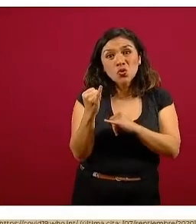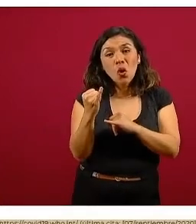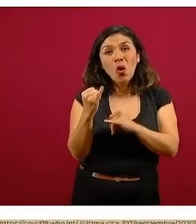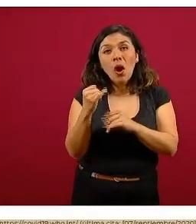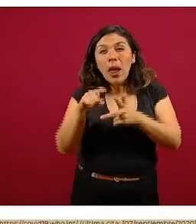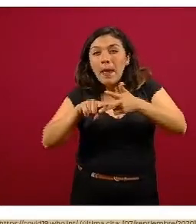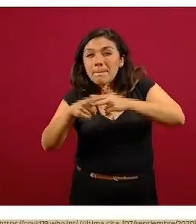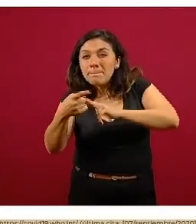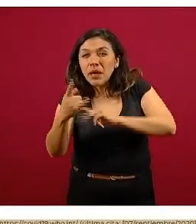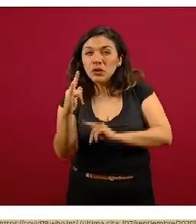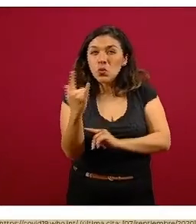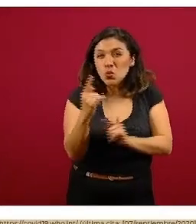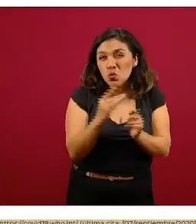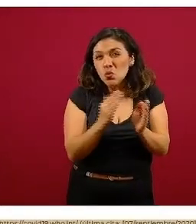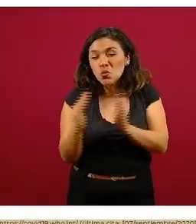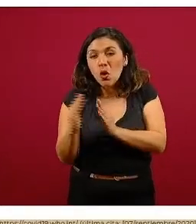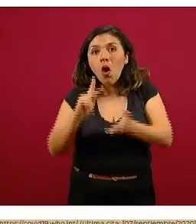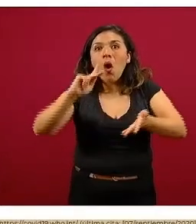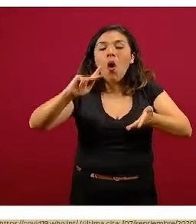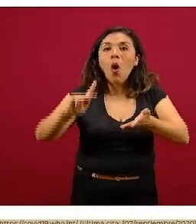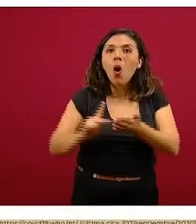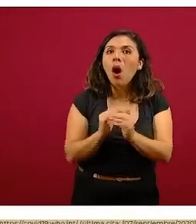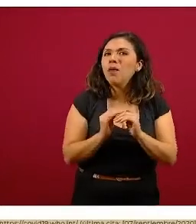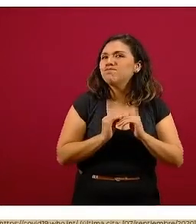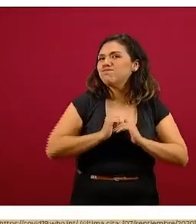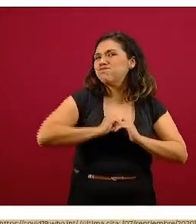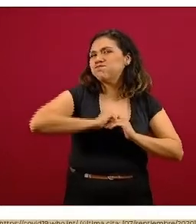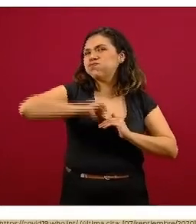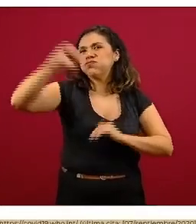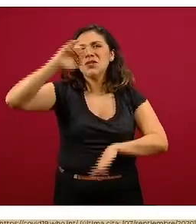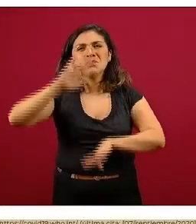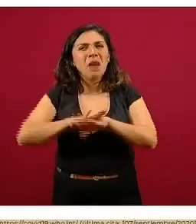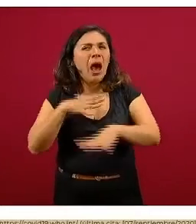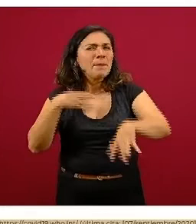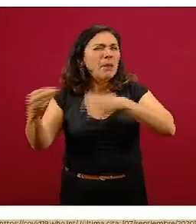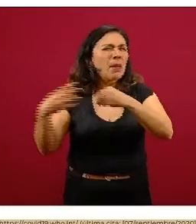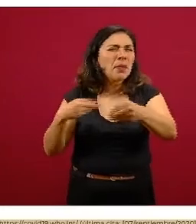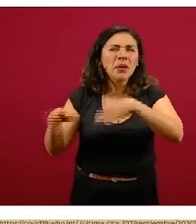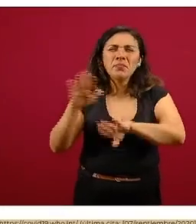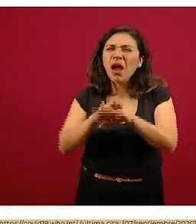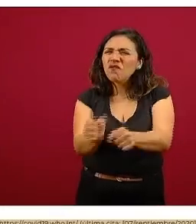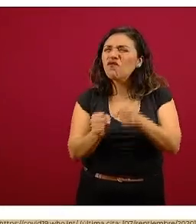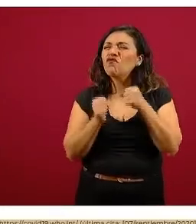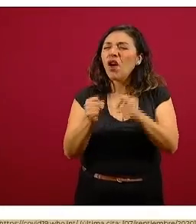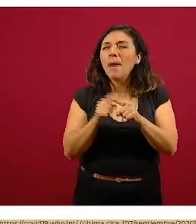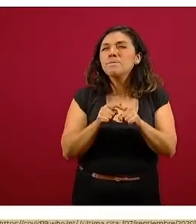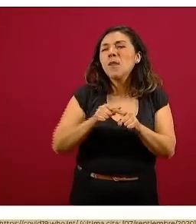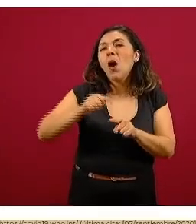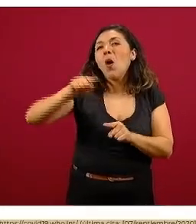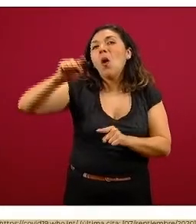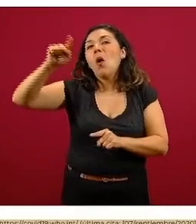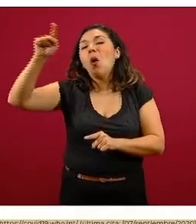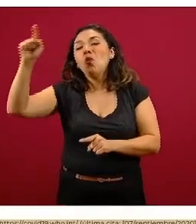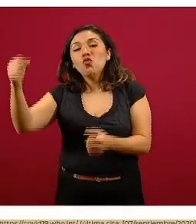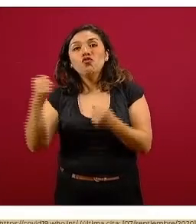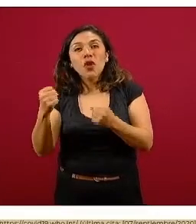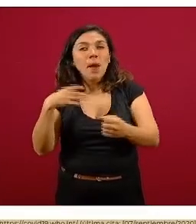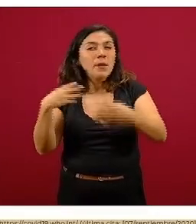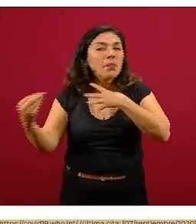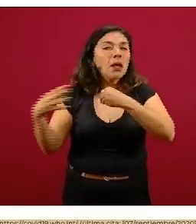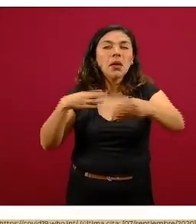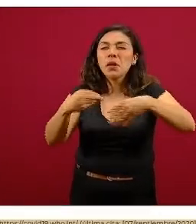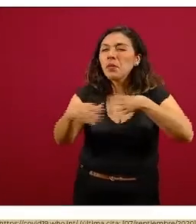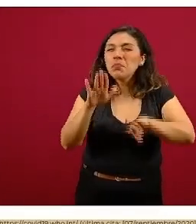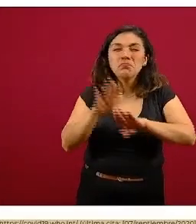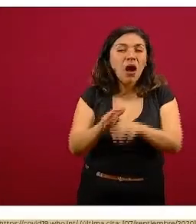inició el mes de julio, nuevamente una transmisión con intensidad importante, una aceleración